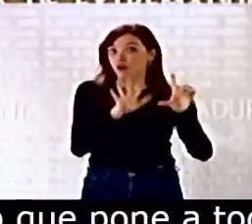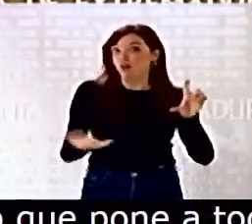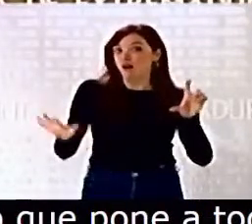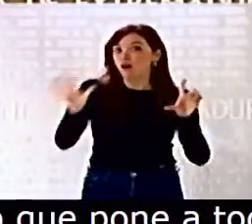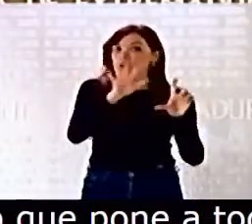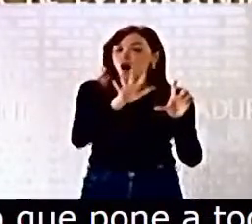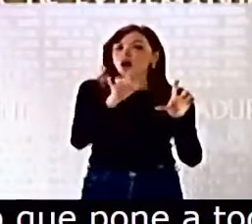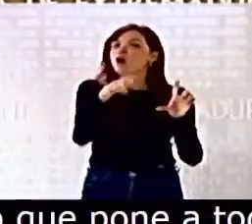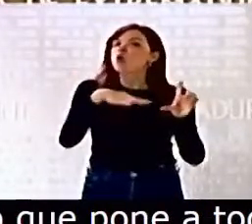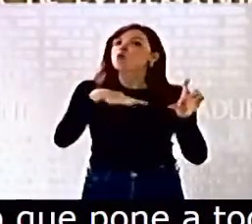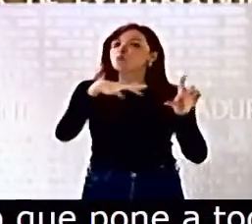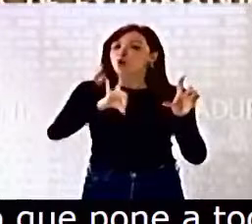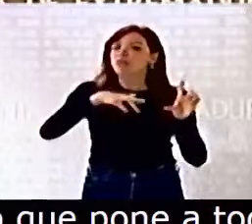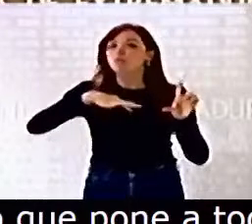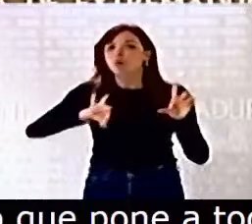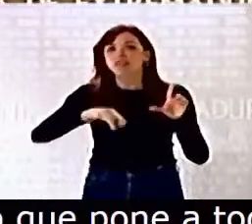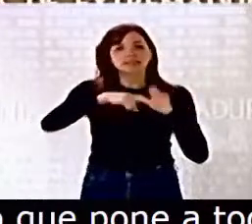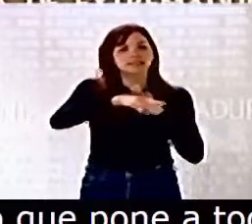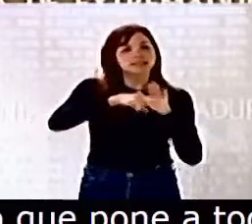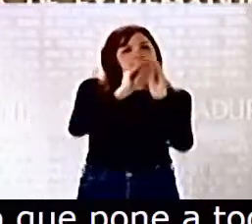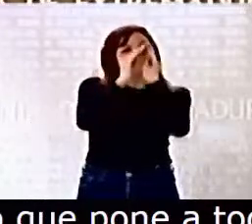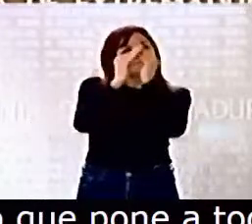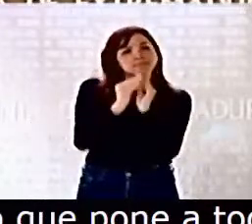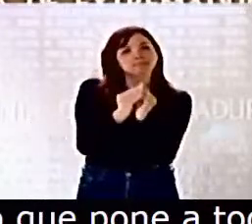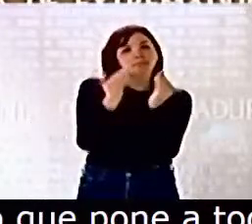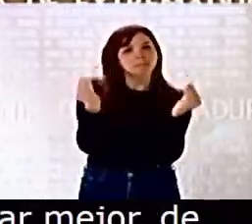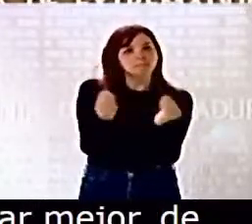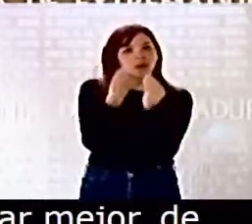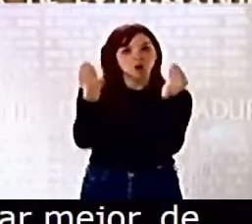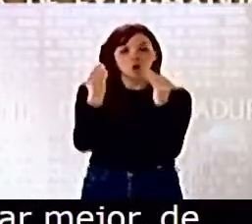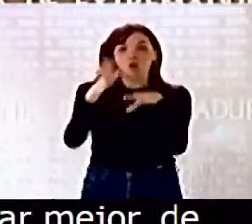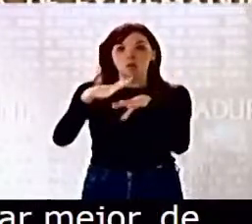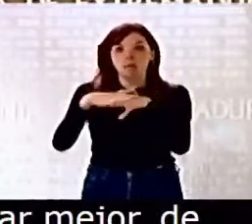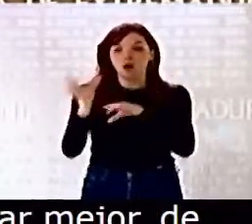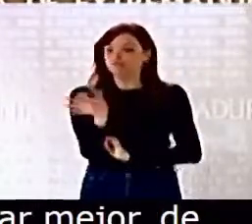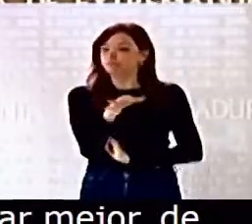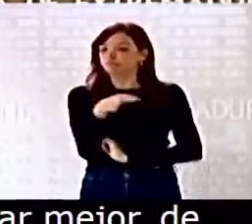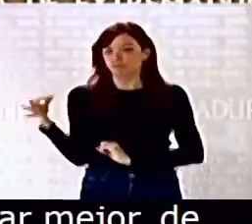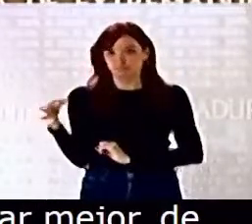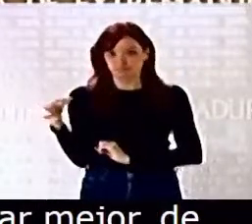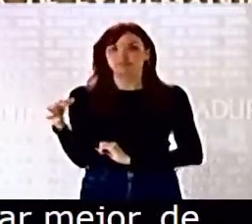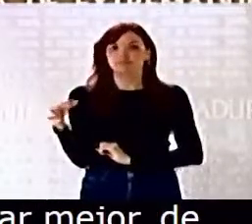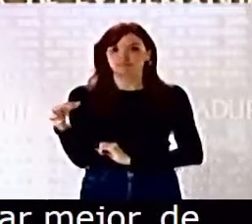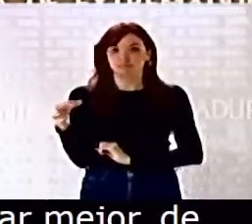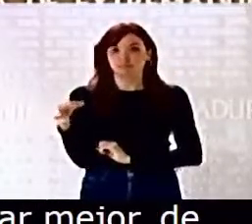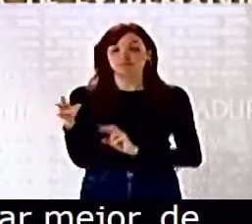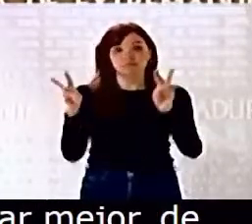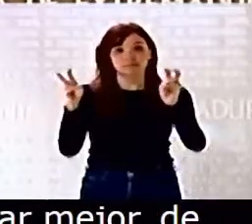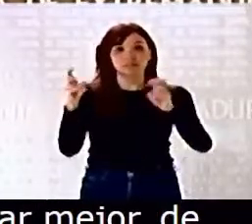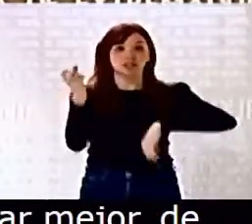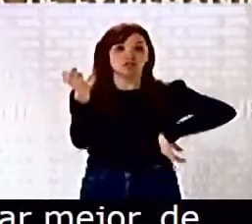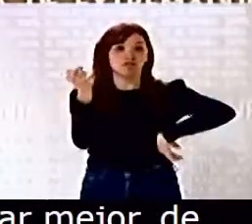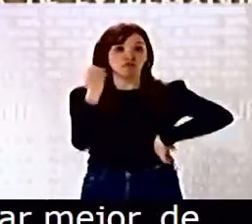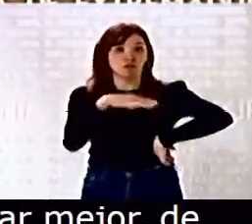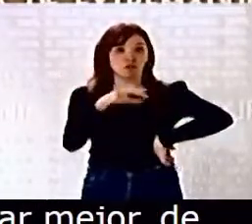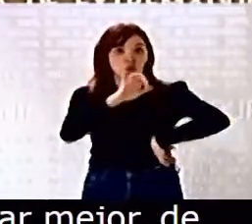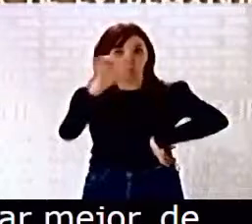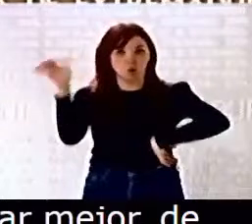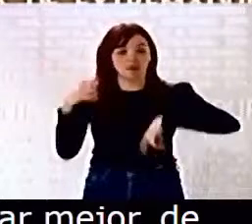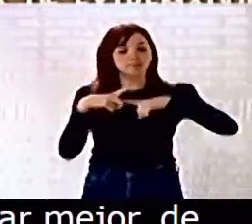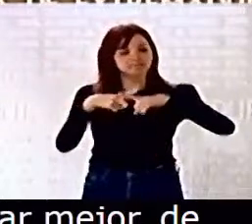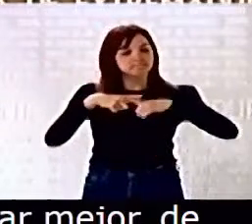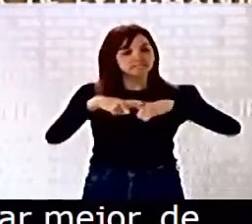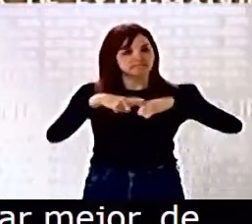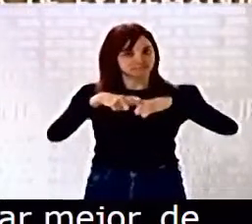de gestionar mejor, de gestionar de manera más eficiente los fondos europeos y, a tal fin, se